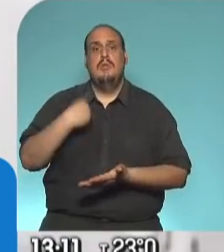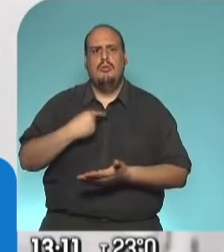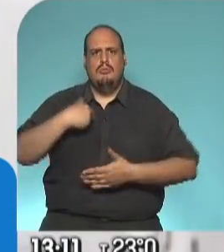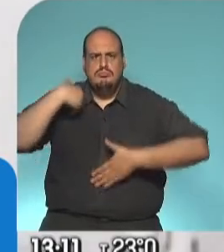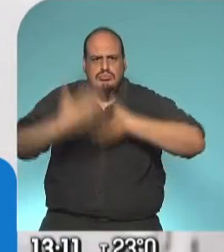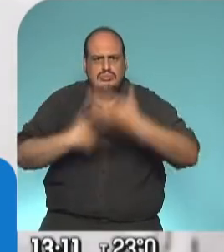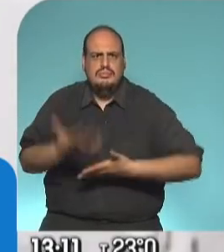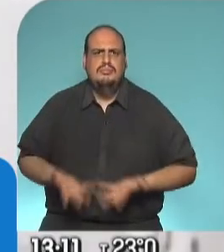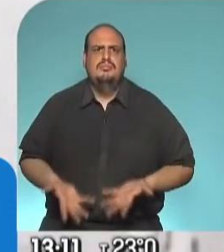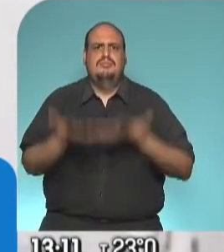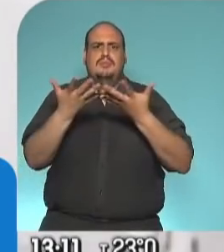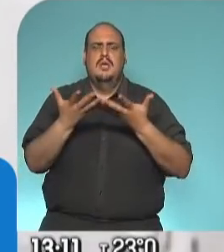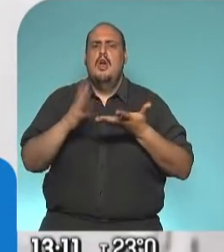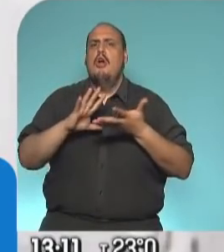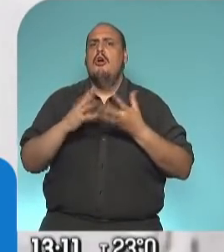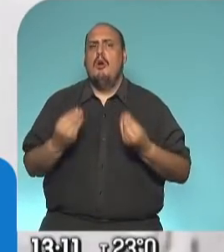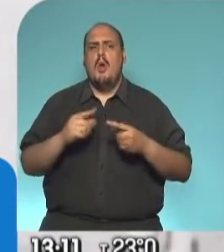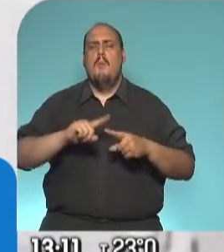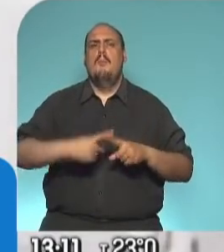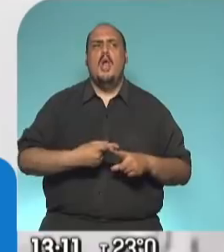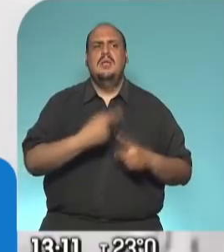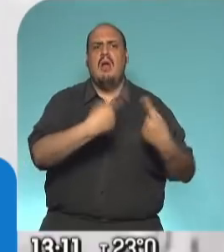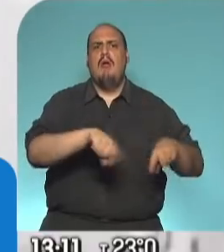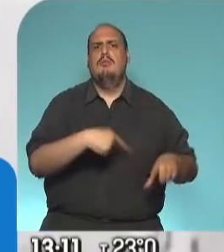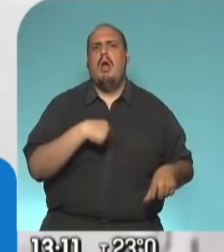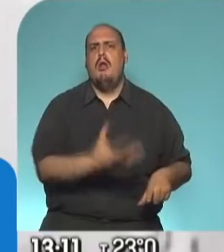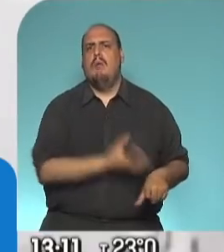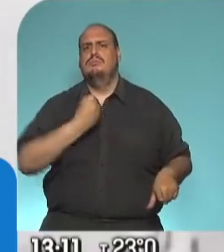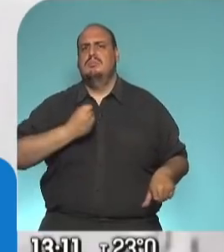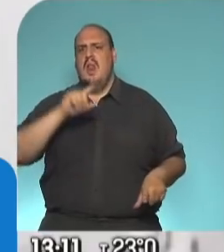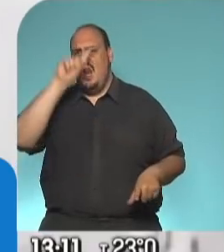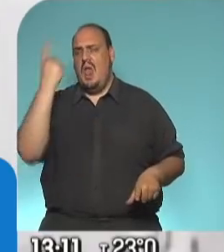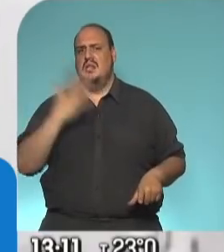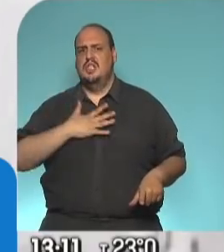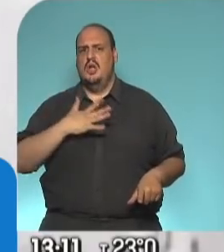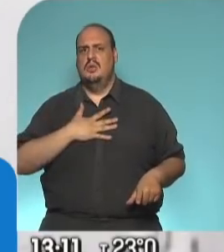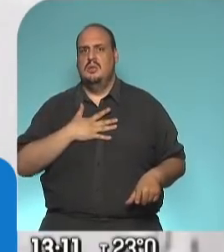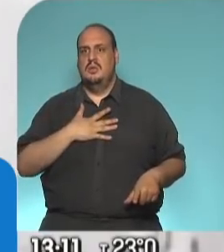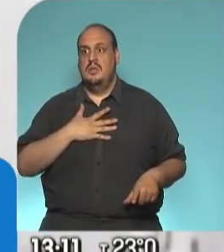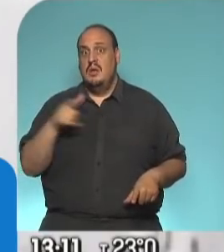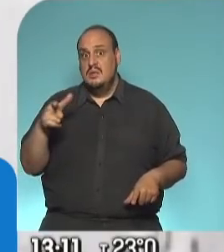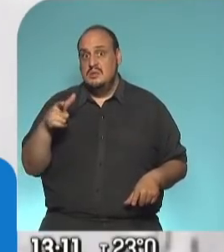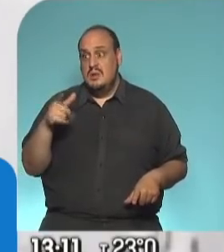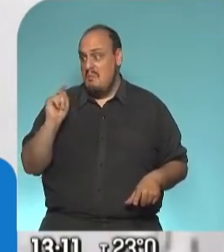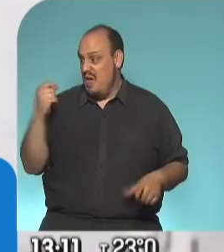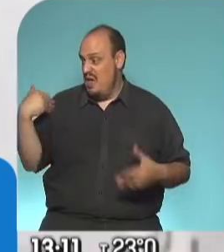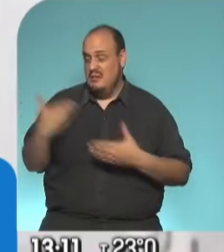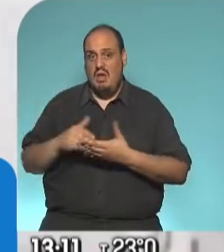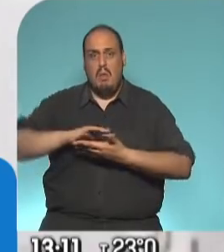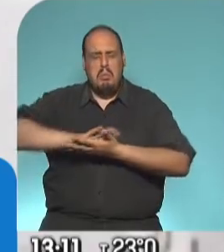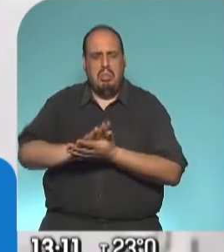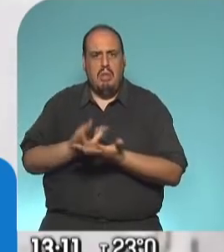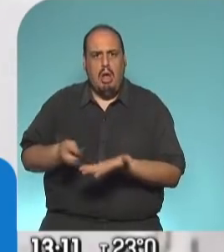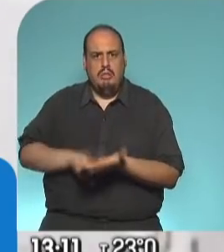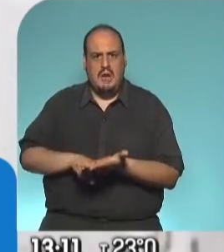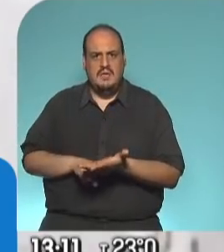con políticas de nacionalización. Ahora, en 11 meses han destrozado, pero igual quiero decirles, vamos a sacar